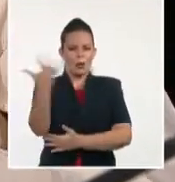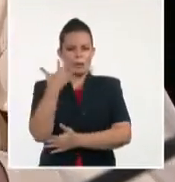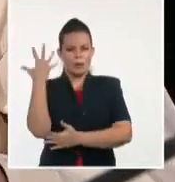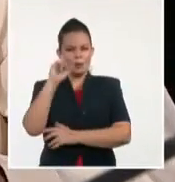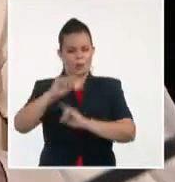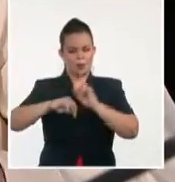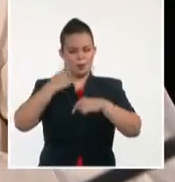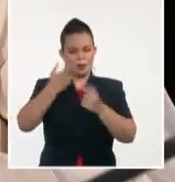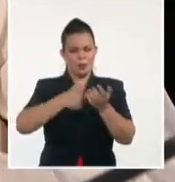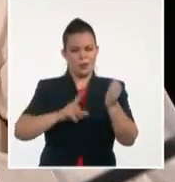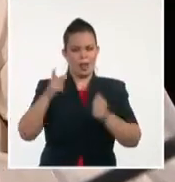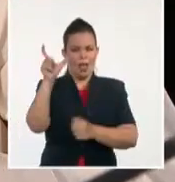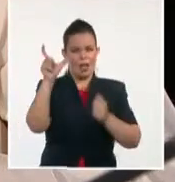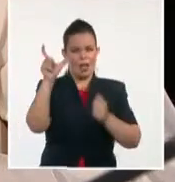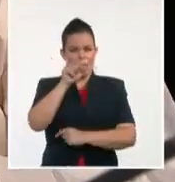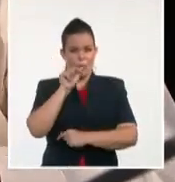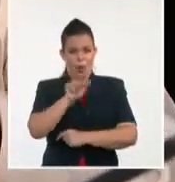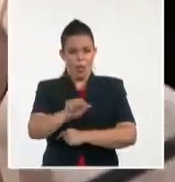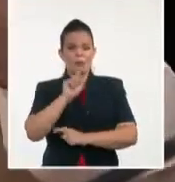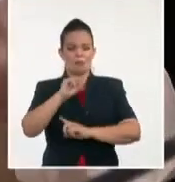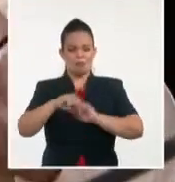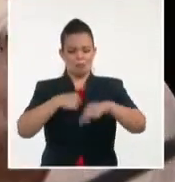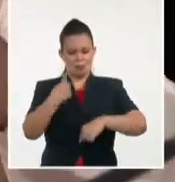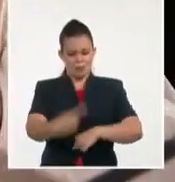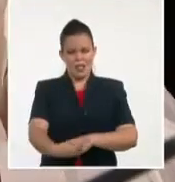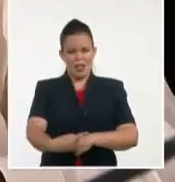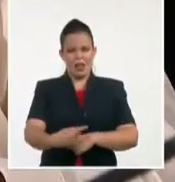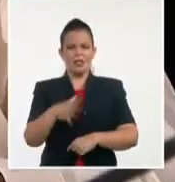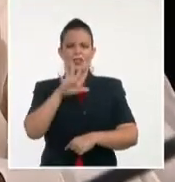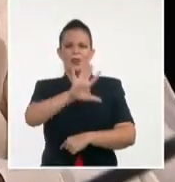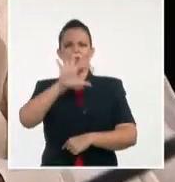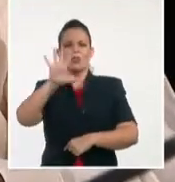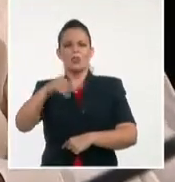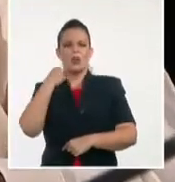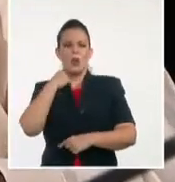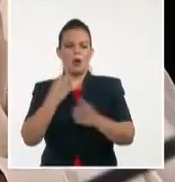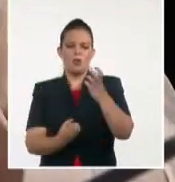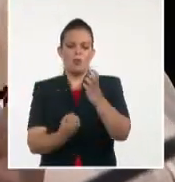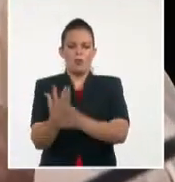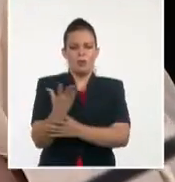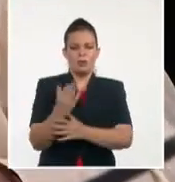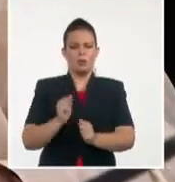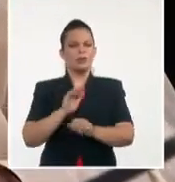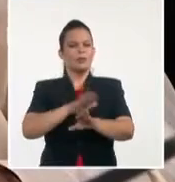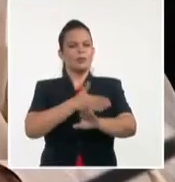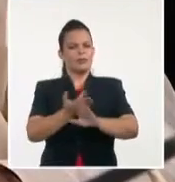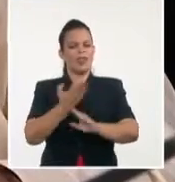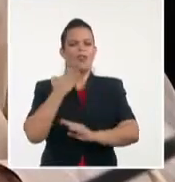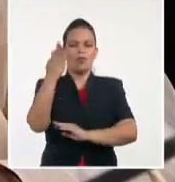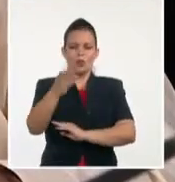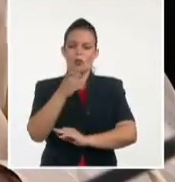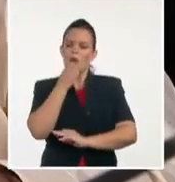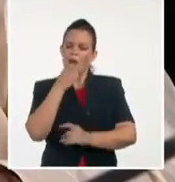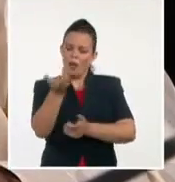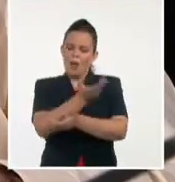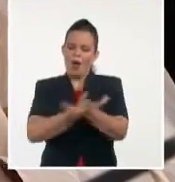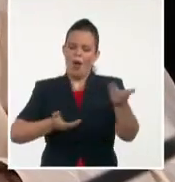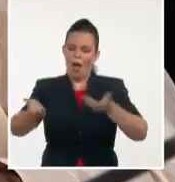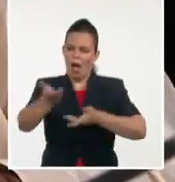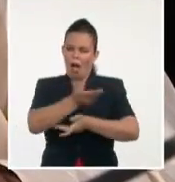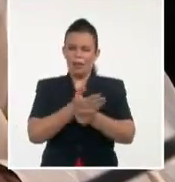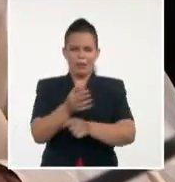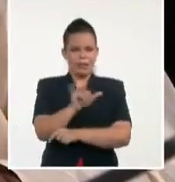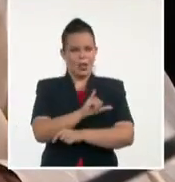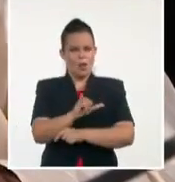celebrando en condiciones muy discretas, y en eso, cuando tengamos una mejor ocasión, lo vamos a estar compartiendo también con ellos en